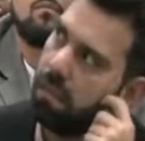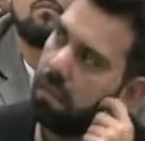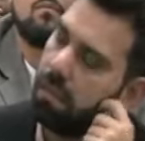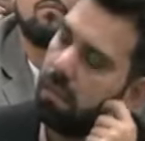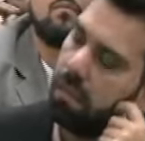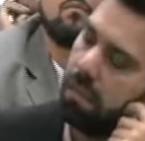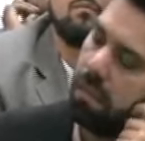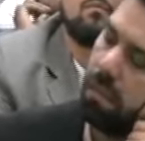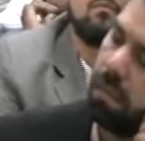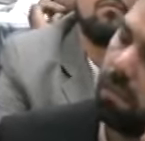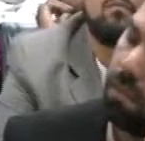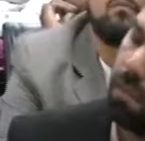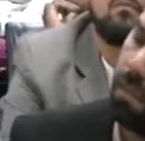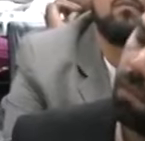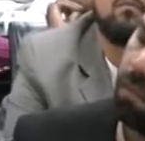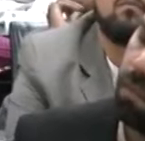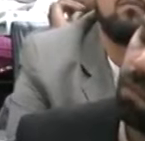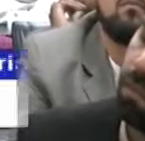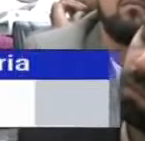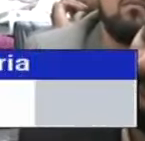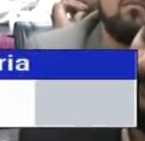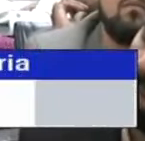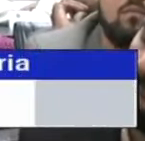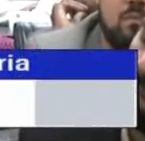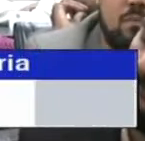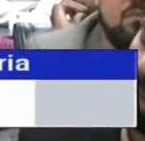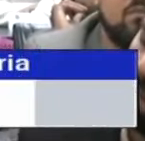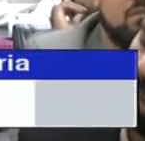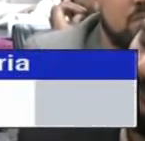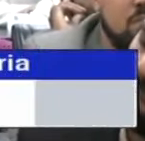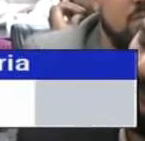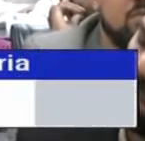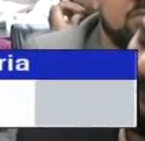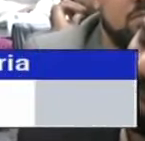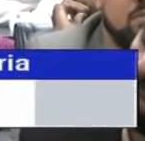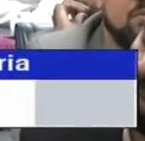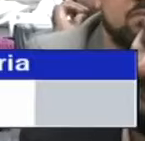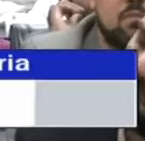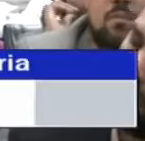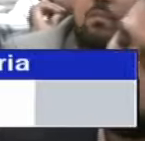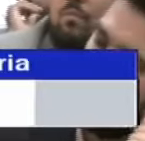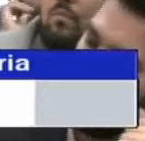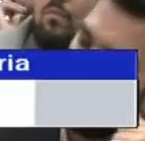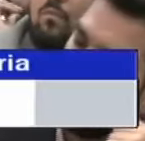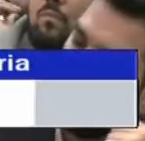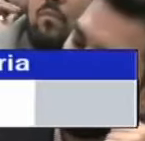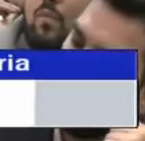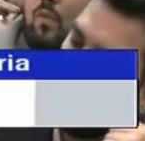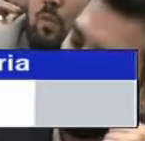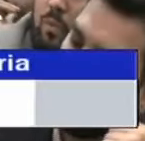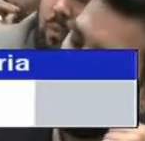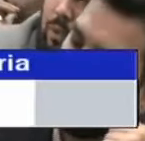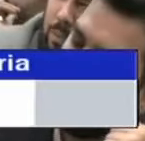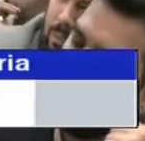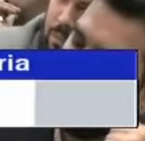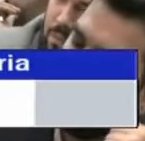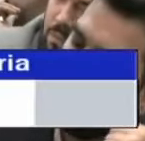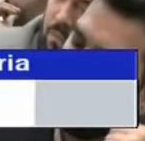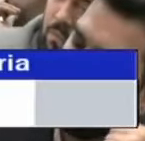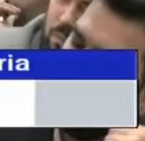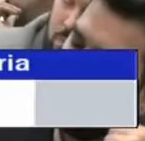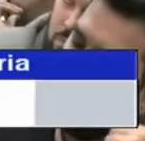neuromusculoesquelética y talla baja, así como aquellas afectadas por enfermedades de baja